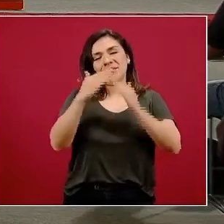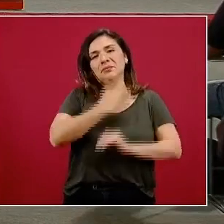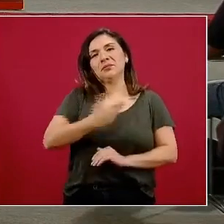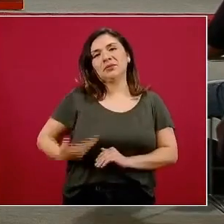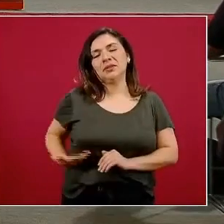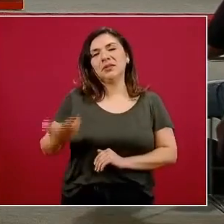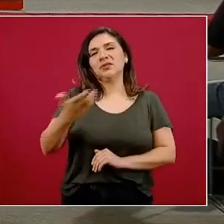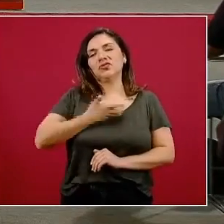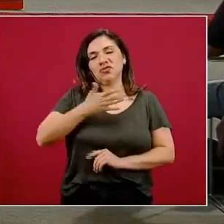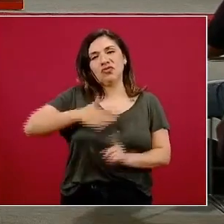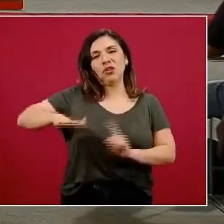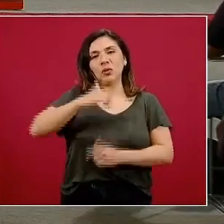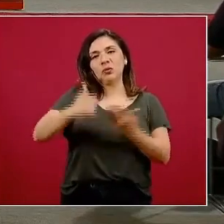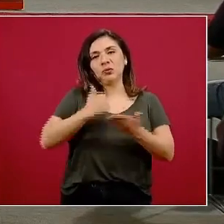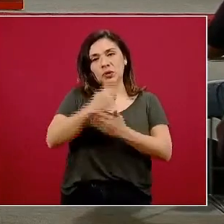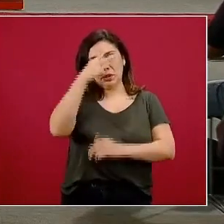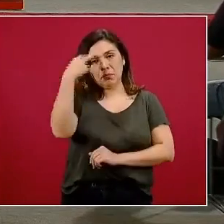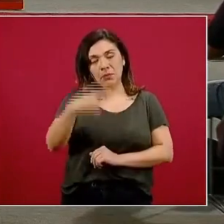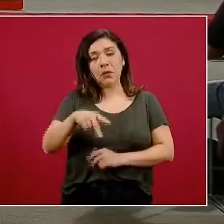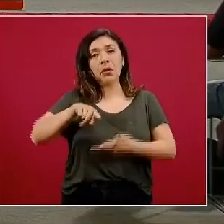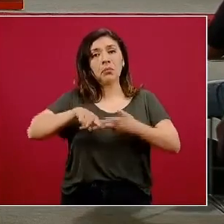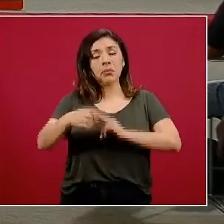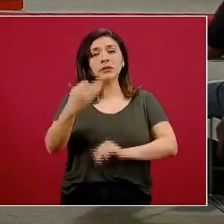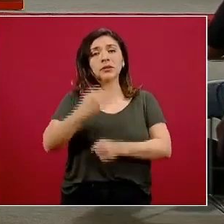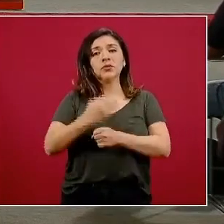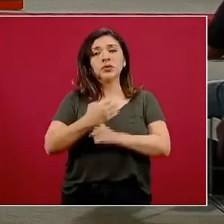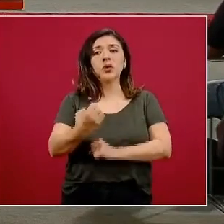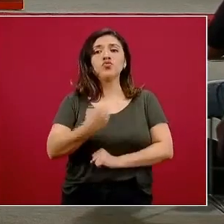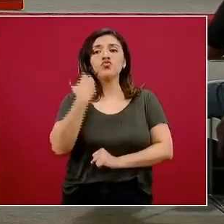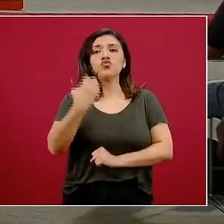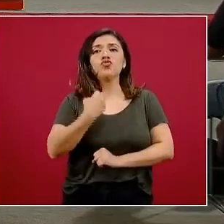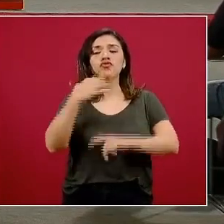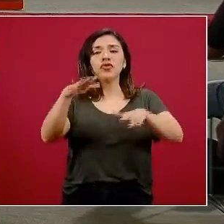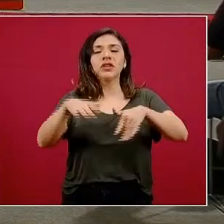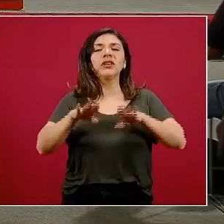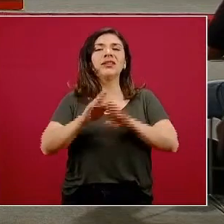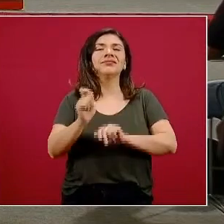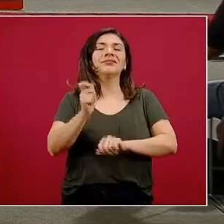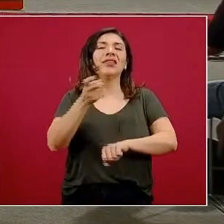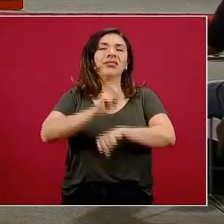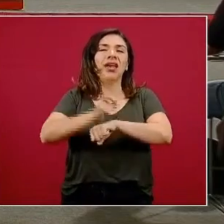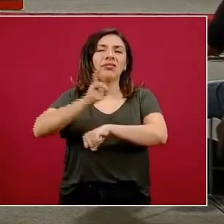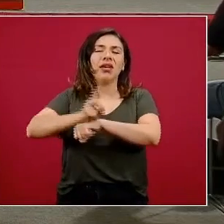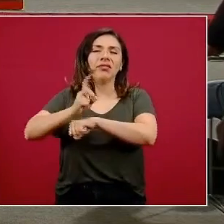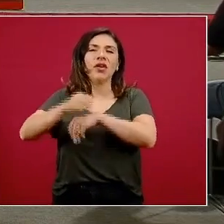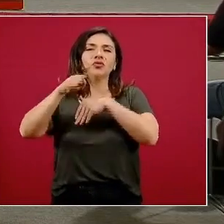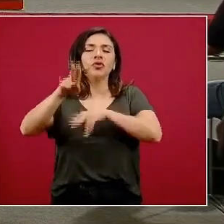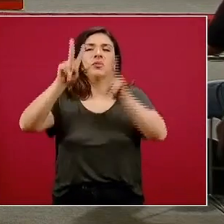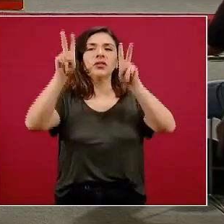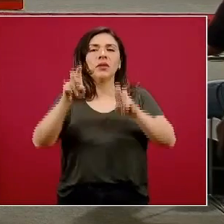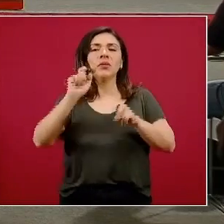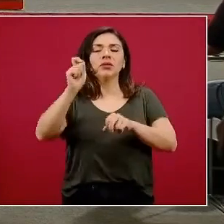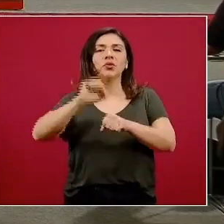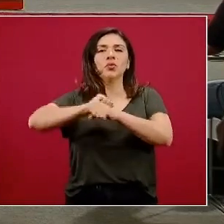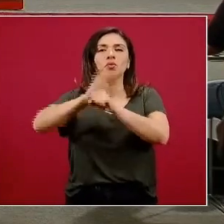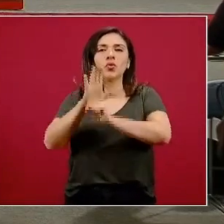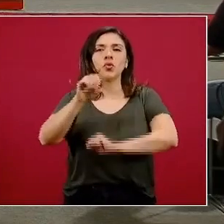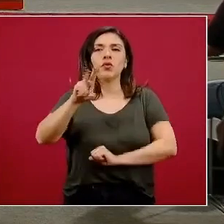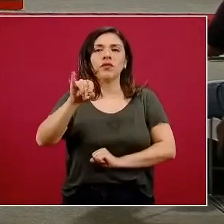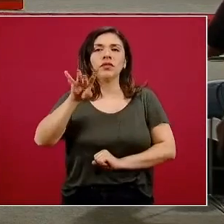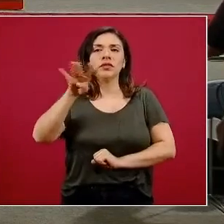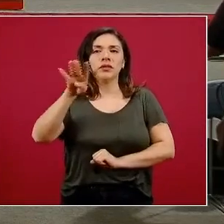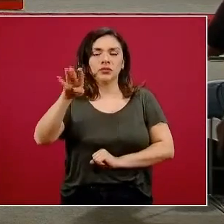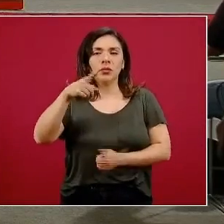México. Vamos a iniciar la conferencia de prensa diaria sobre COVID-19, la pandemia causada por el coronavirus